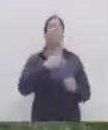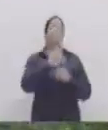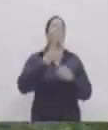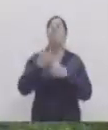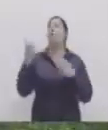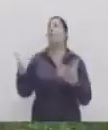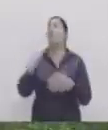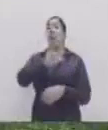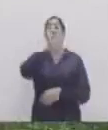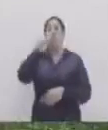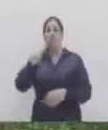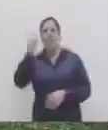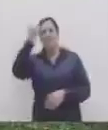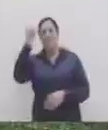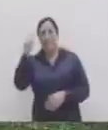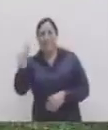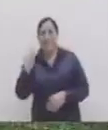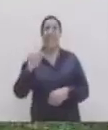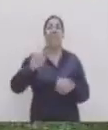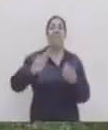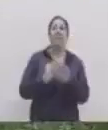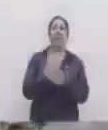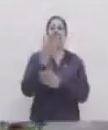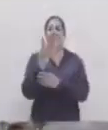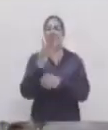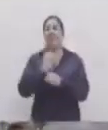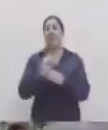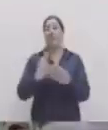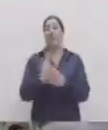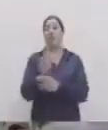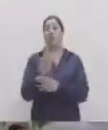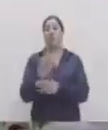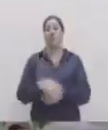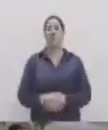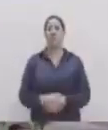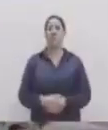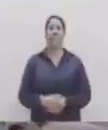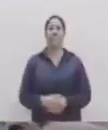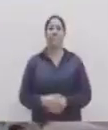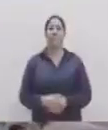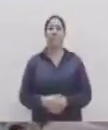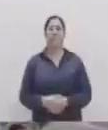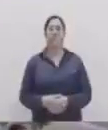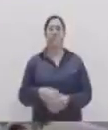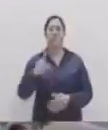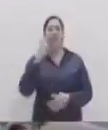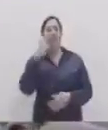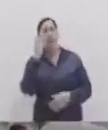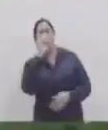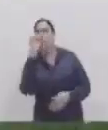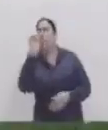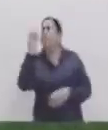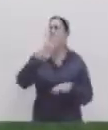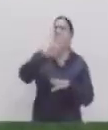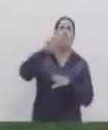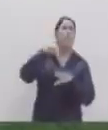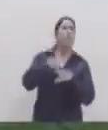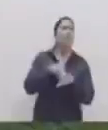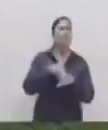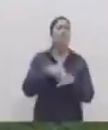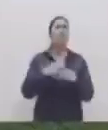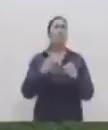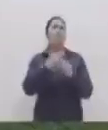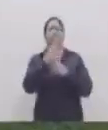los departamentos de Jutiapa, Jalapa y Santa Rosa. Napirigla, Chagragua, Naastepet Xinca, la observación